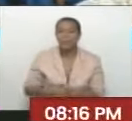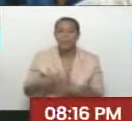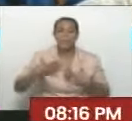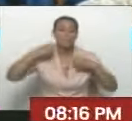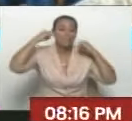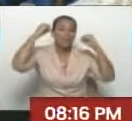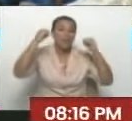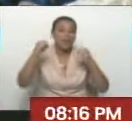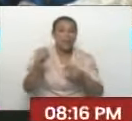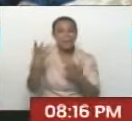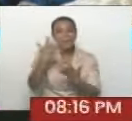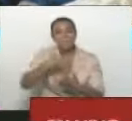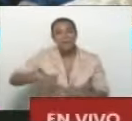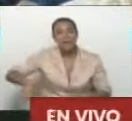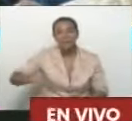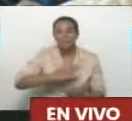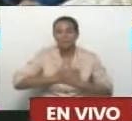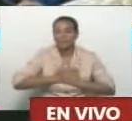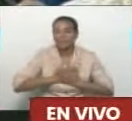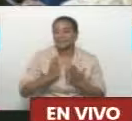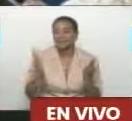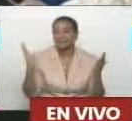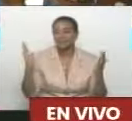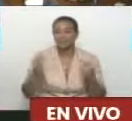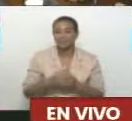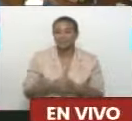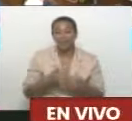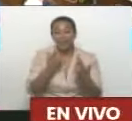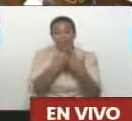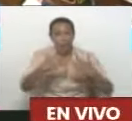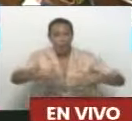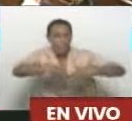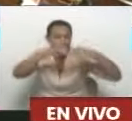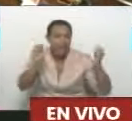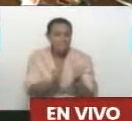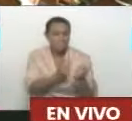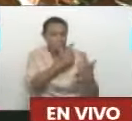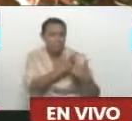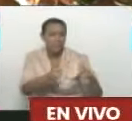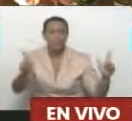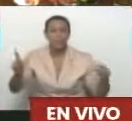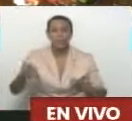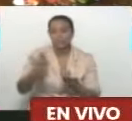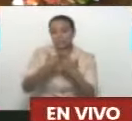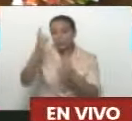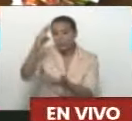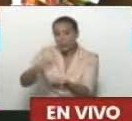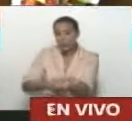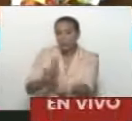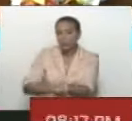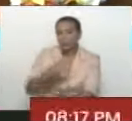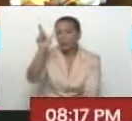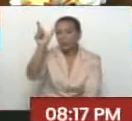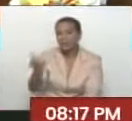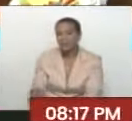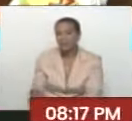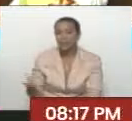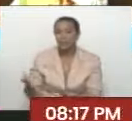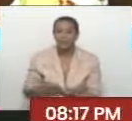Viva Venezuela, mi patria querida. Que la libertó mi hermano fue Simón